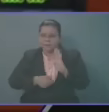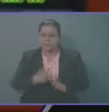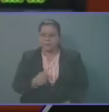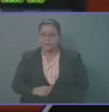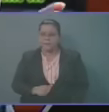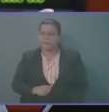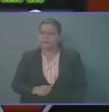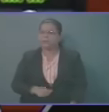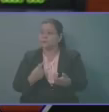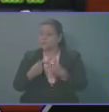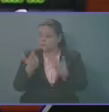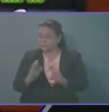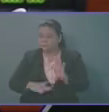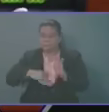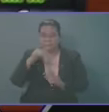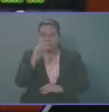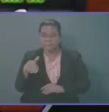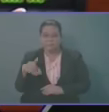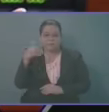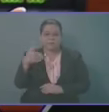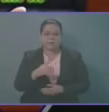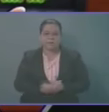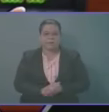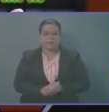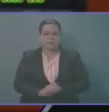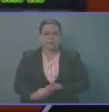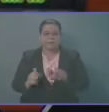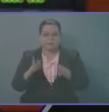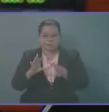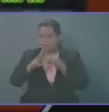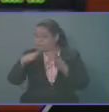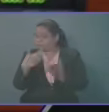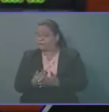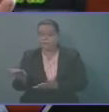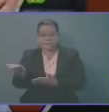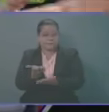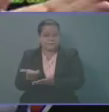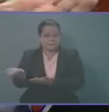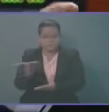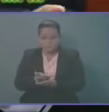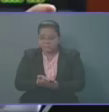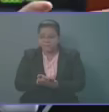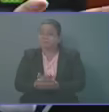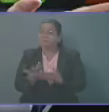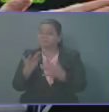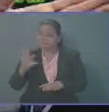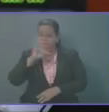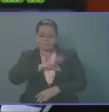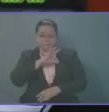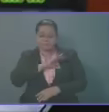salvadoreños. Tengo más de 1 año de estar esperando respuesta de esa iniciativa que va en beneficio de